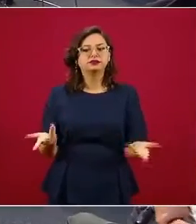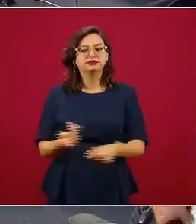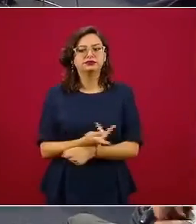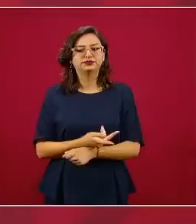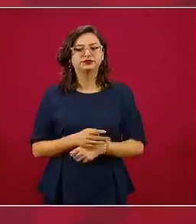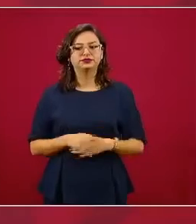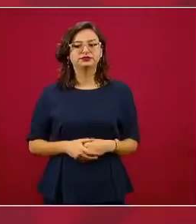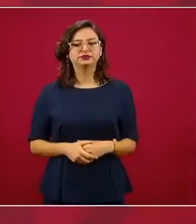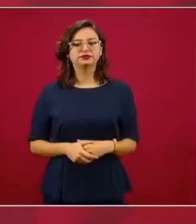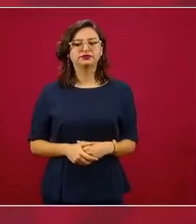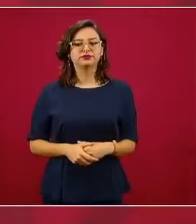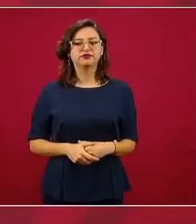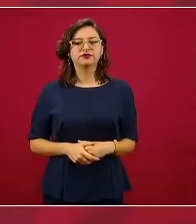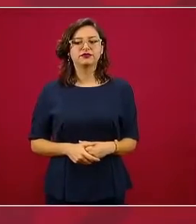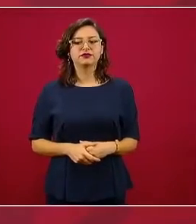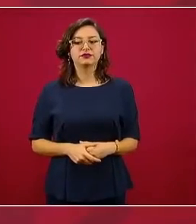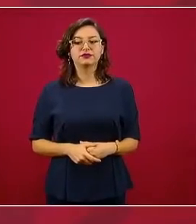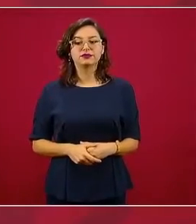Pues